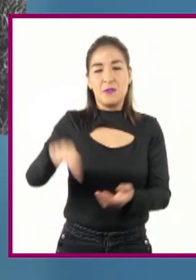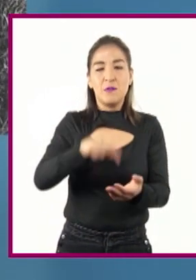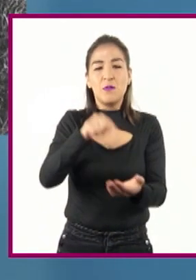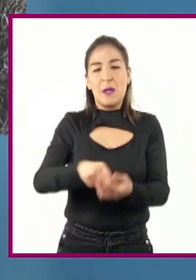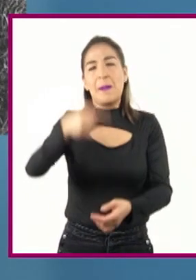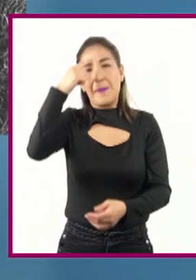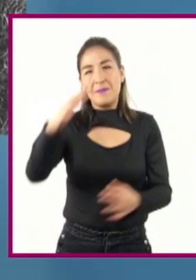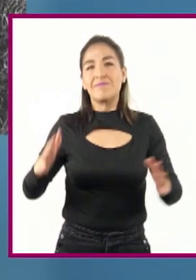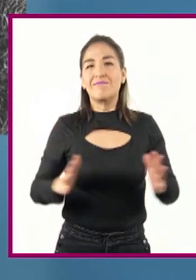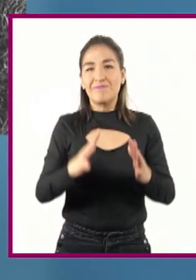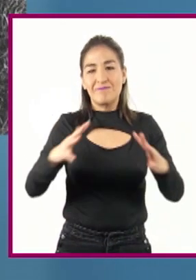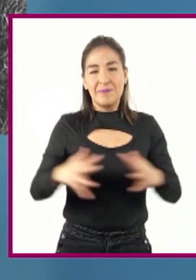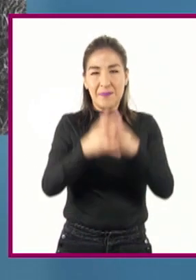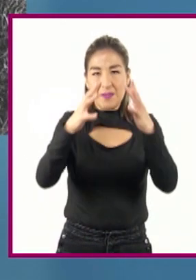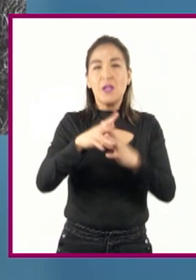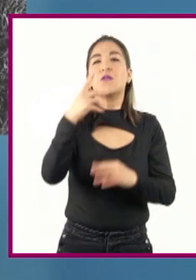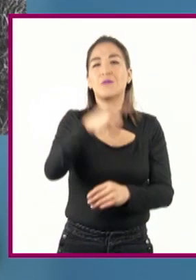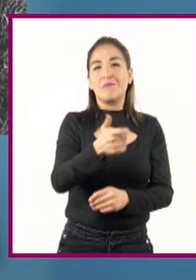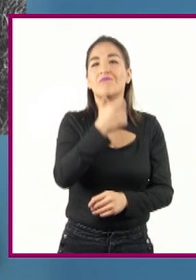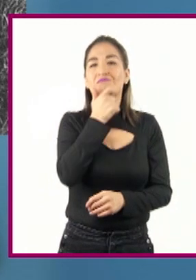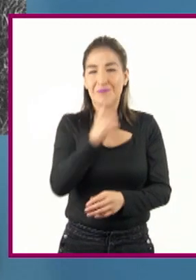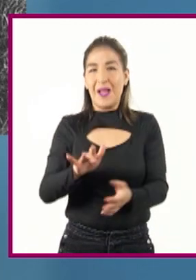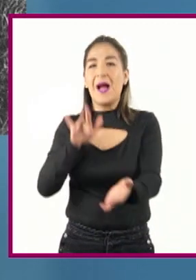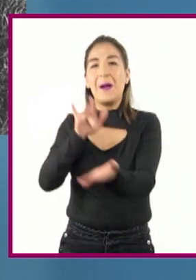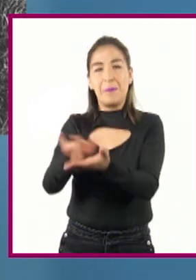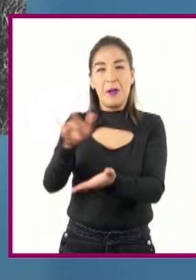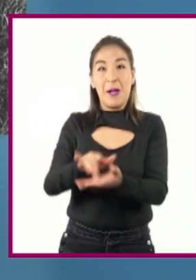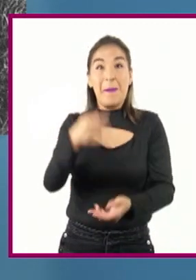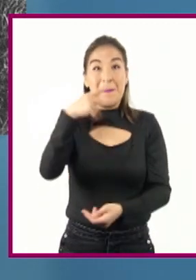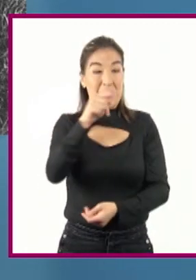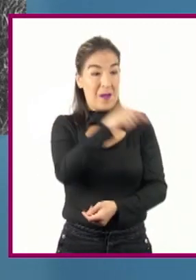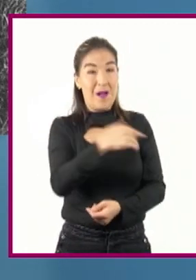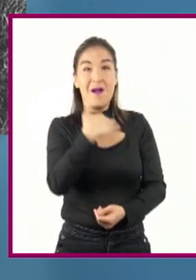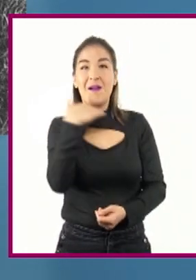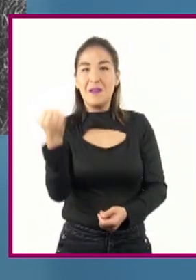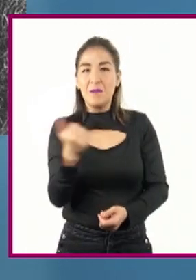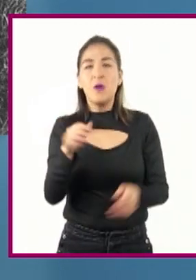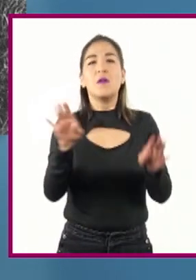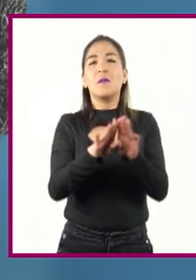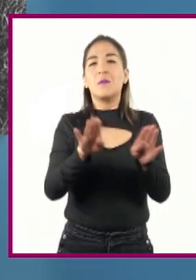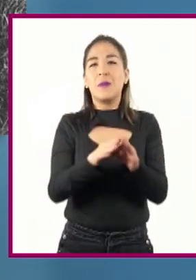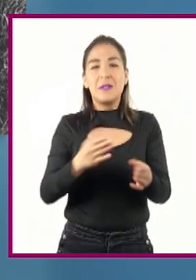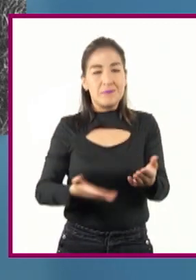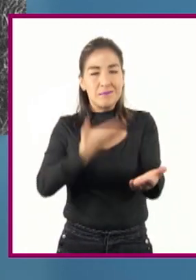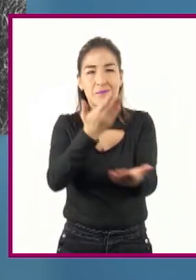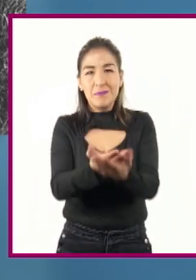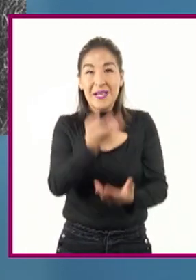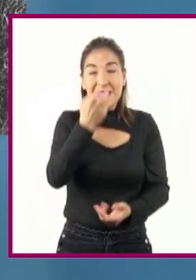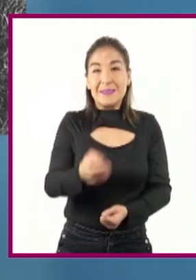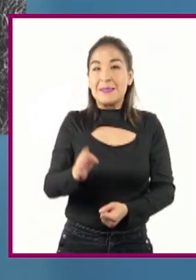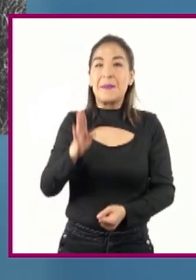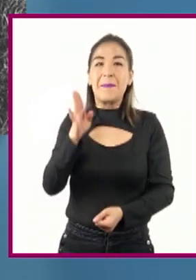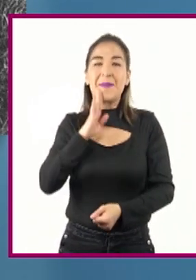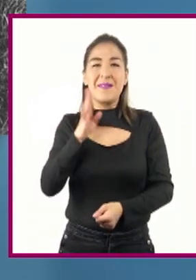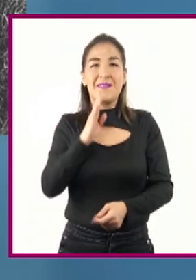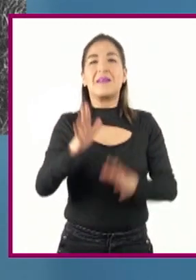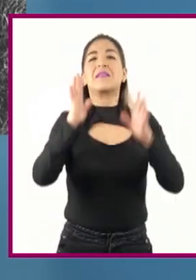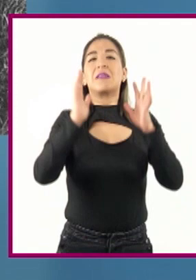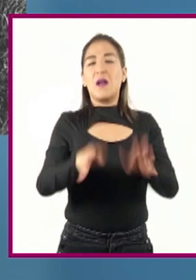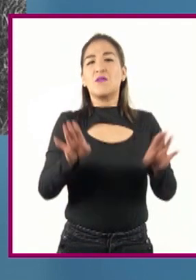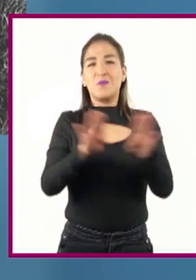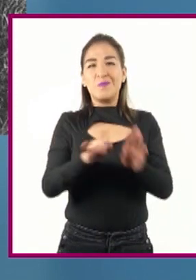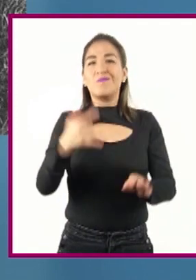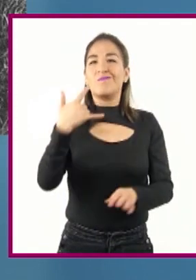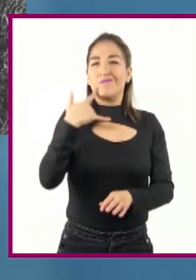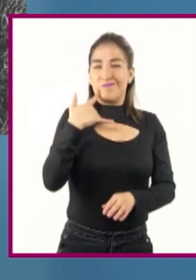el apoyo de Reino Unido. Sin embargo, Alemania consolidó la toma de Bélgica y forzó